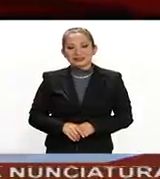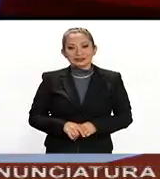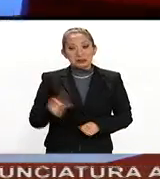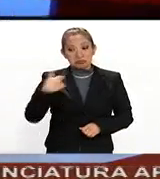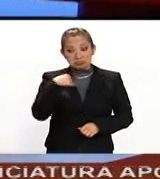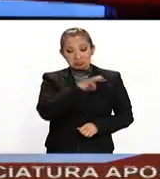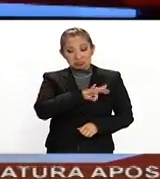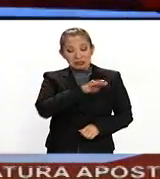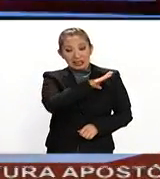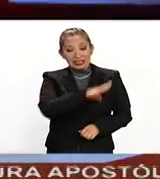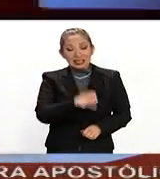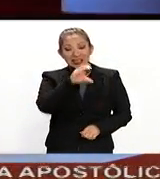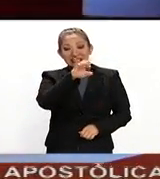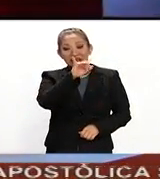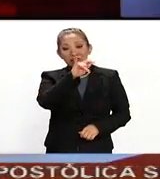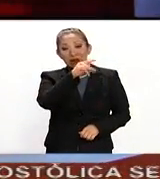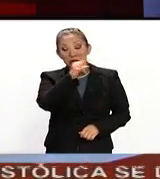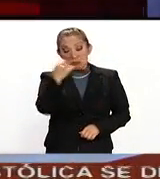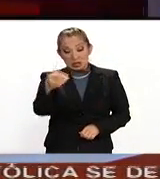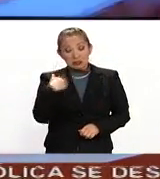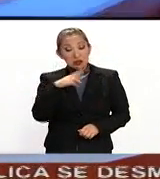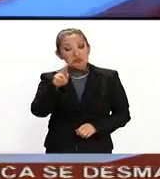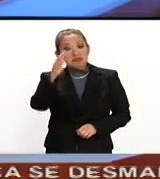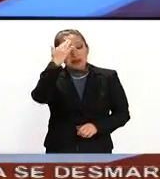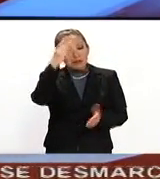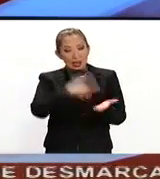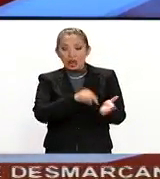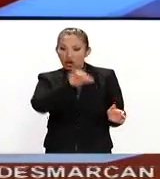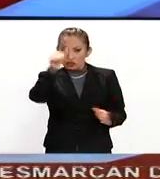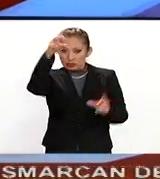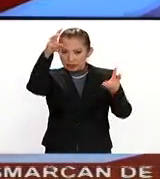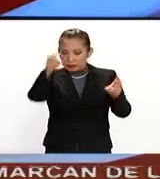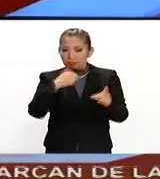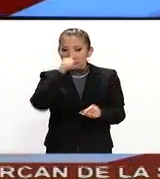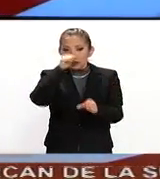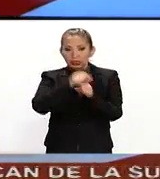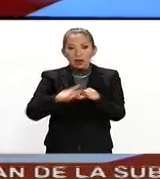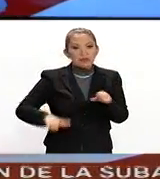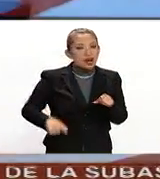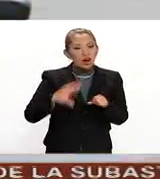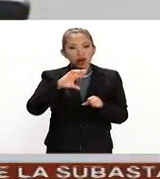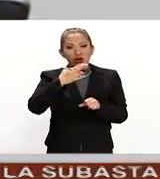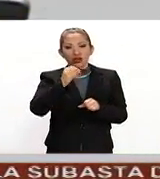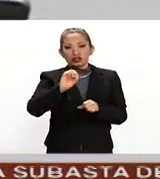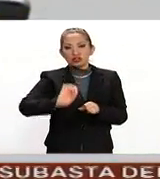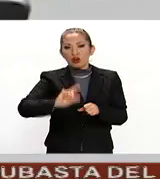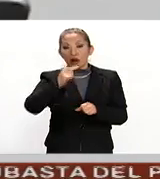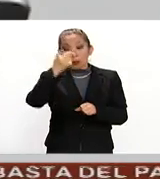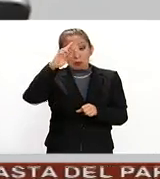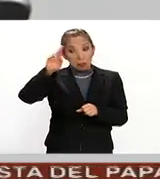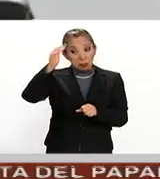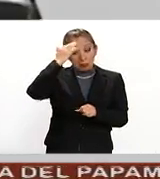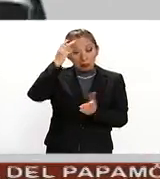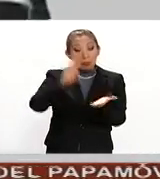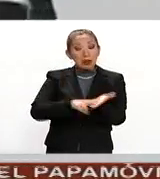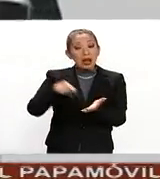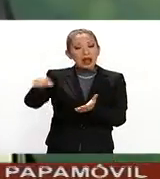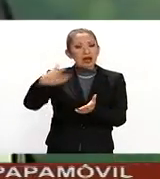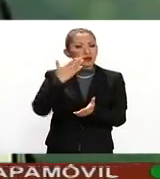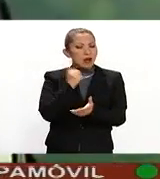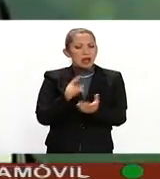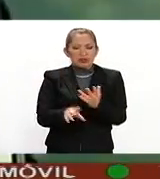Una felicitación al general Salvador Cienfuegos por este reconocimiento. Vámonos a otros temas. El secretario de Gobernación, Miguel Ángel Osorio Chong, reconoció que